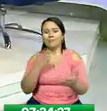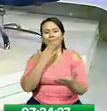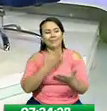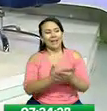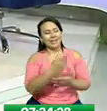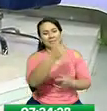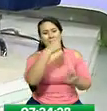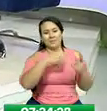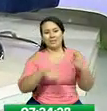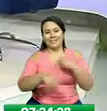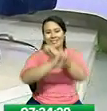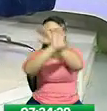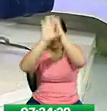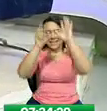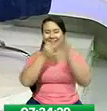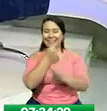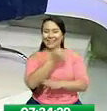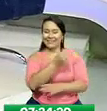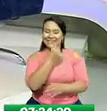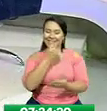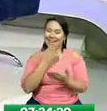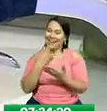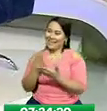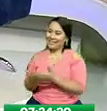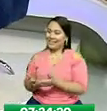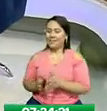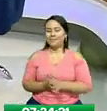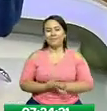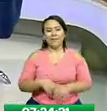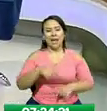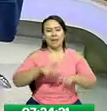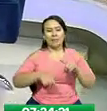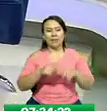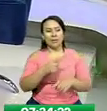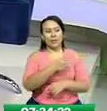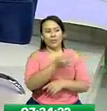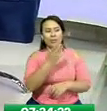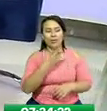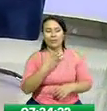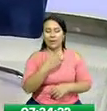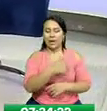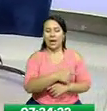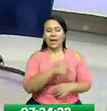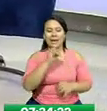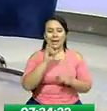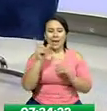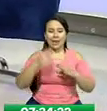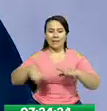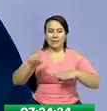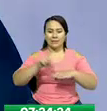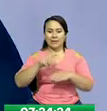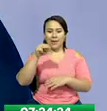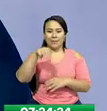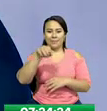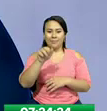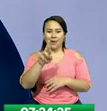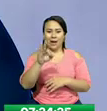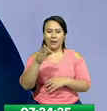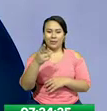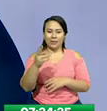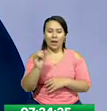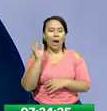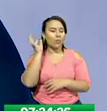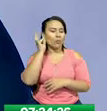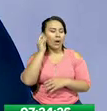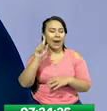su presencia esta mañana, mi estimada. Muchísimas gracias. Amigos televidentes, ha sido la intervención de la licenciada Marta Moncayo en su calidad